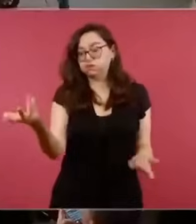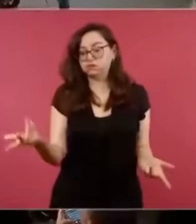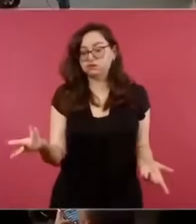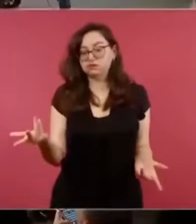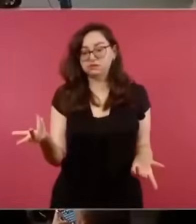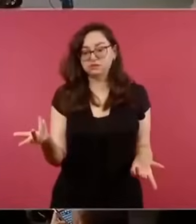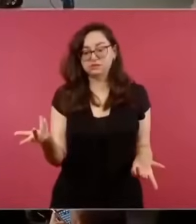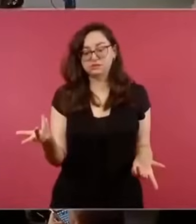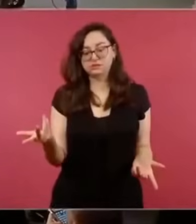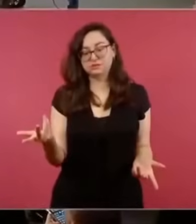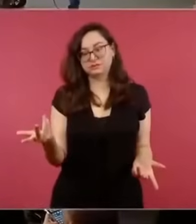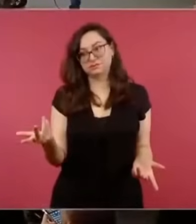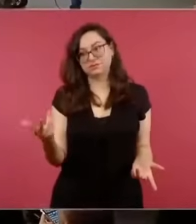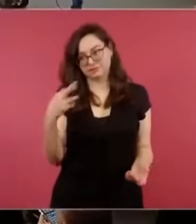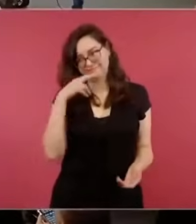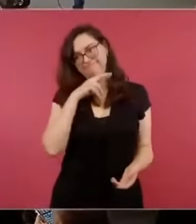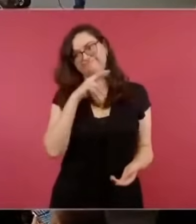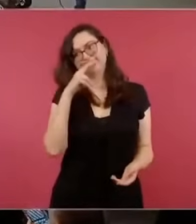porque ya lleva mucho tiempo.